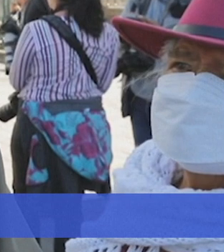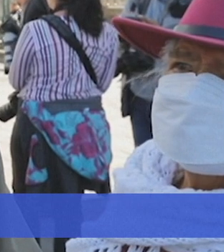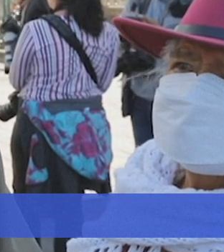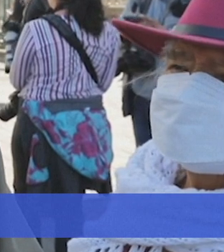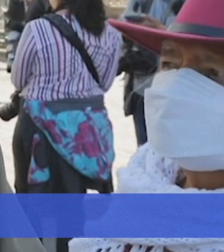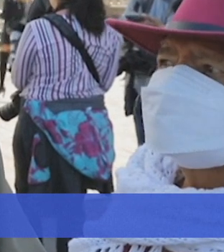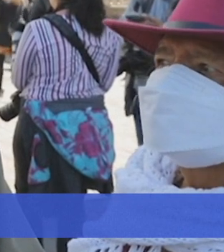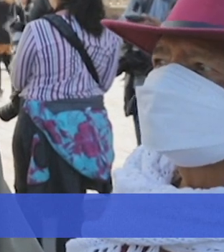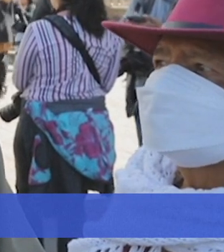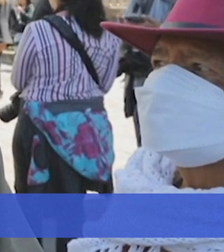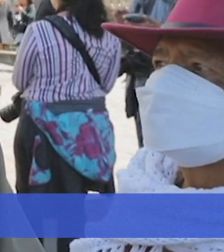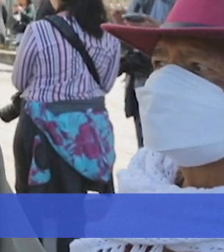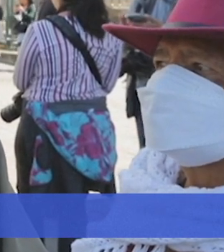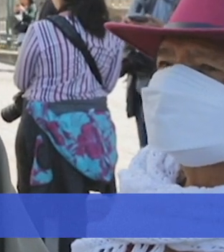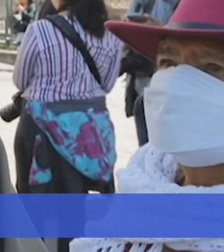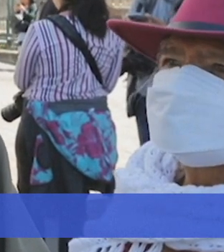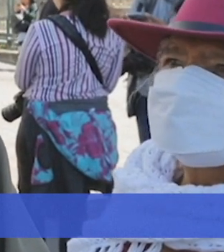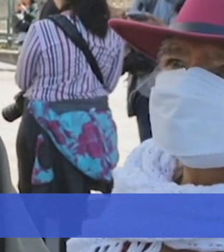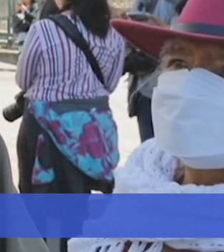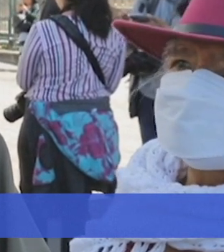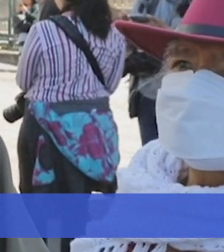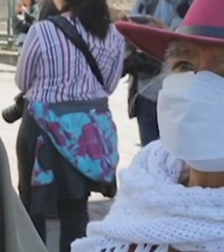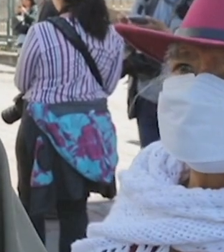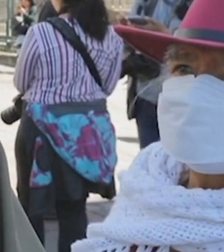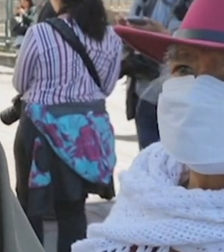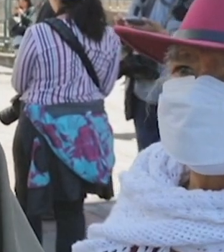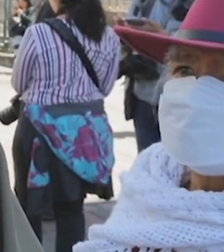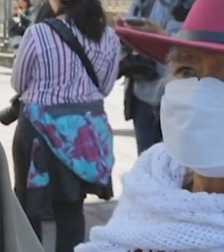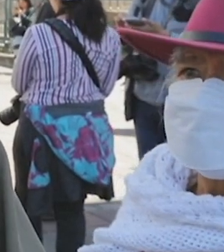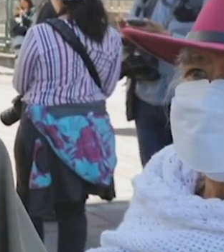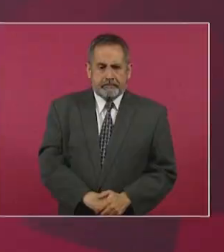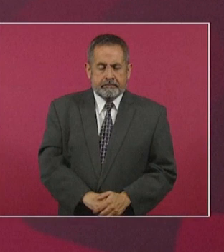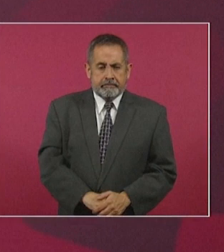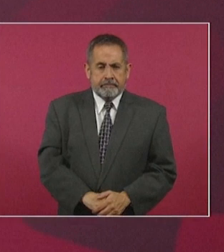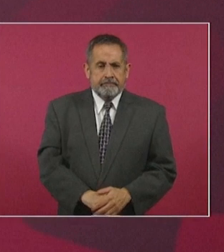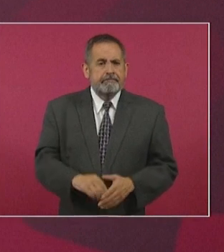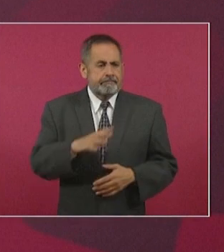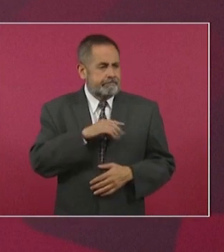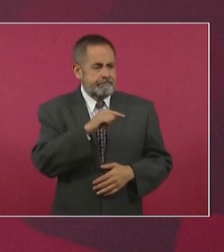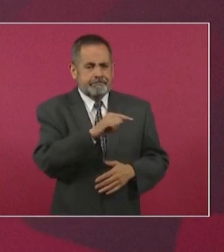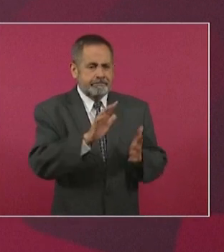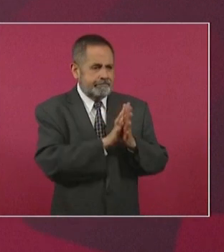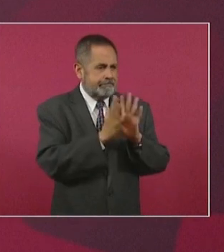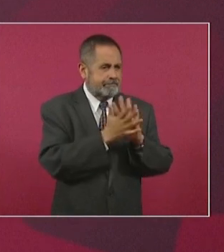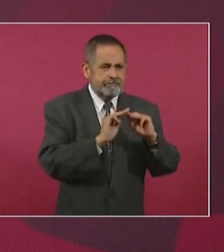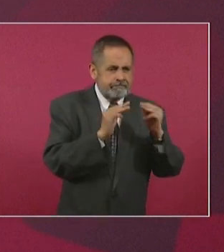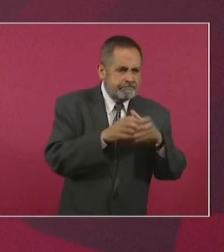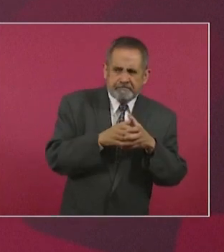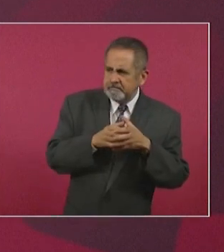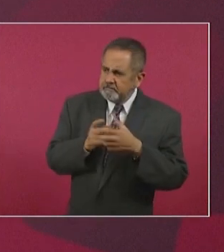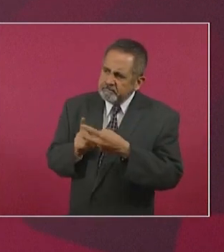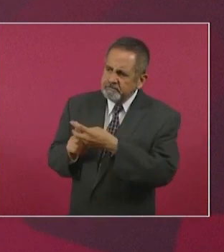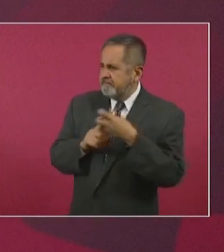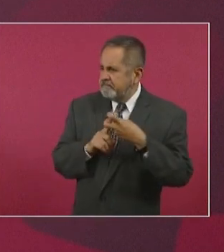de nadie porque no hay una cabeza que gobierne de verdad para nosotros el pueblo ecuatoriano desde México el presidente